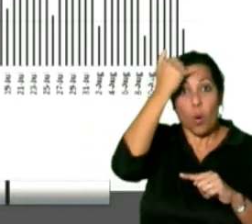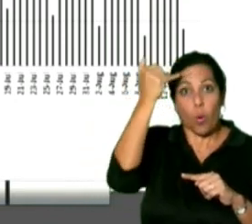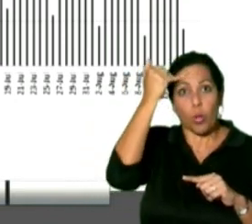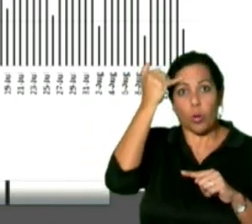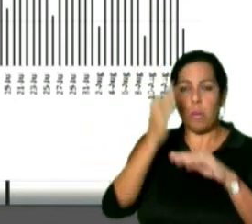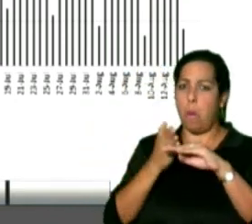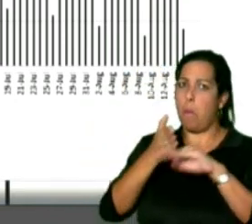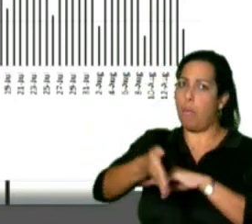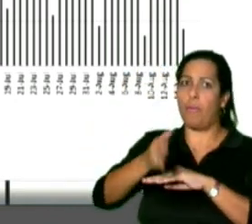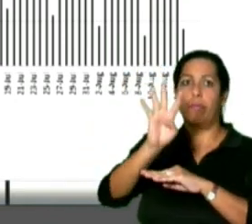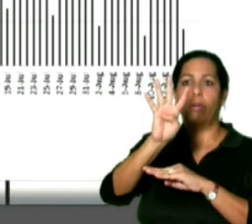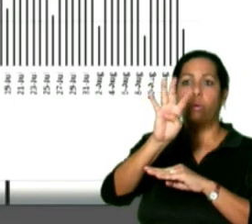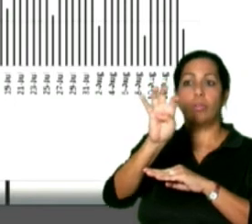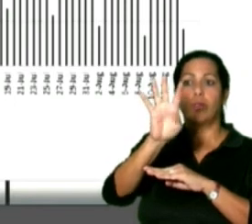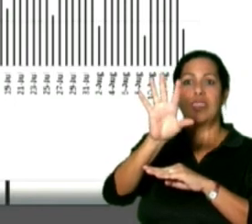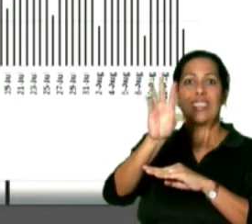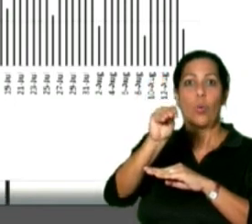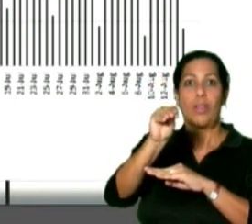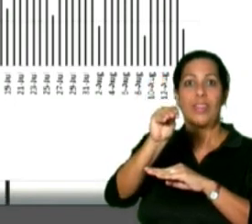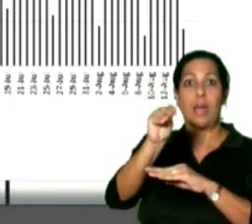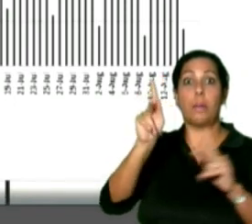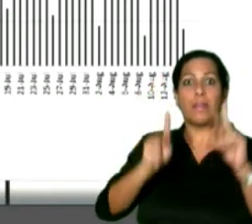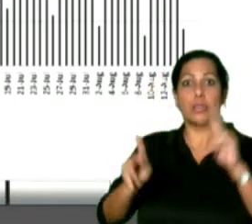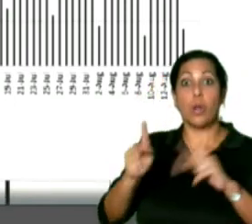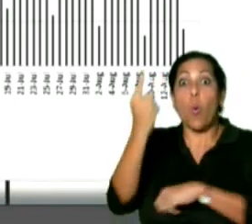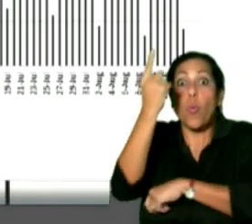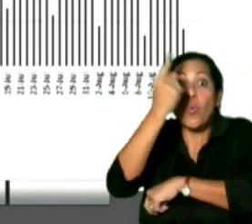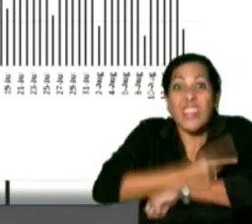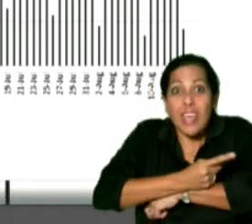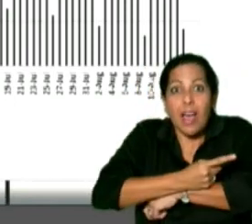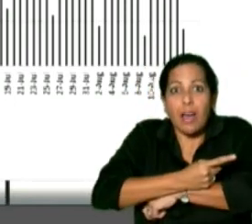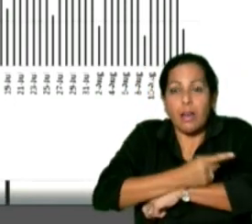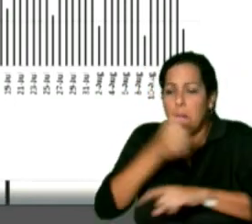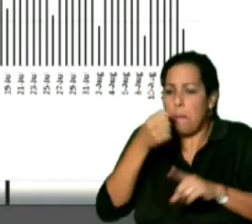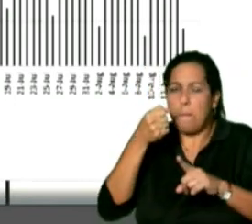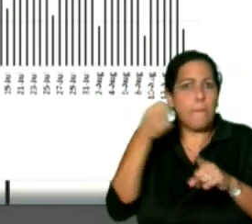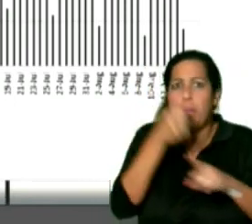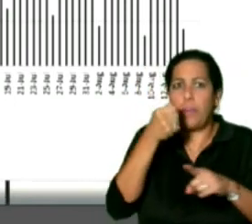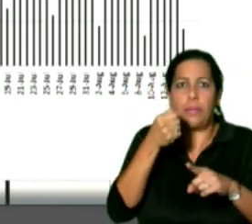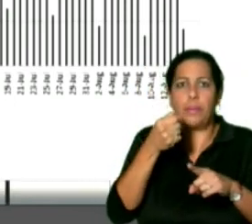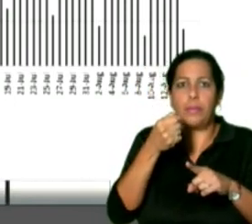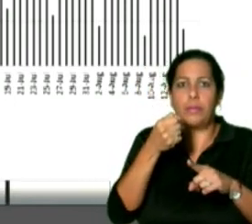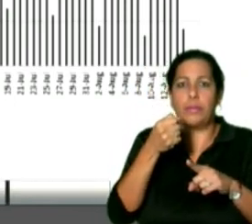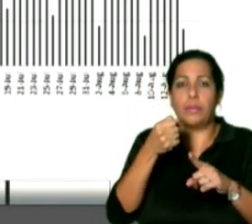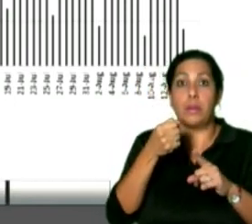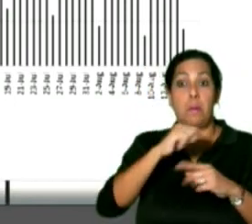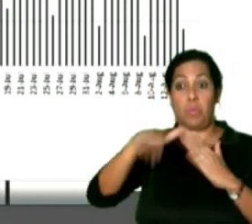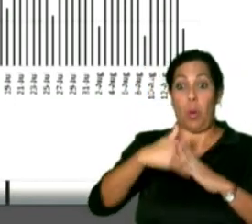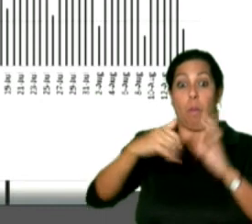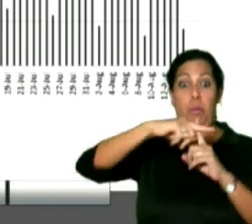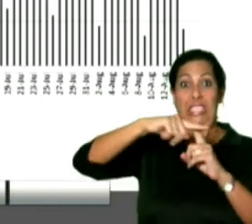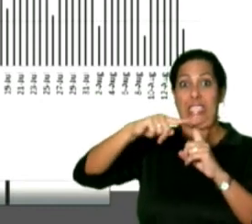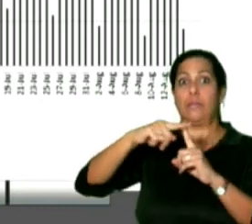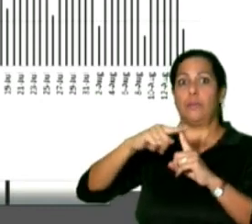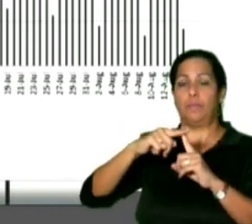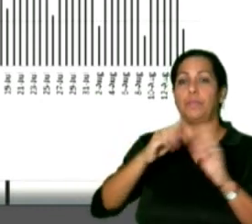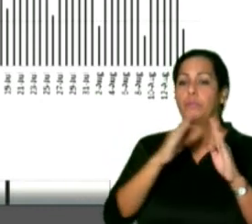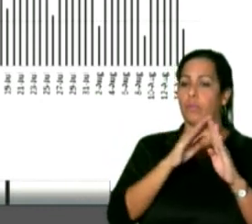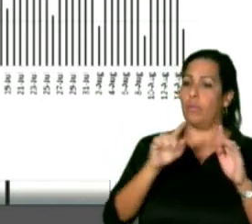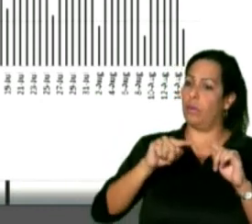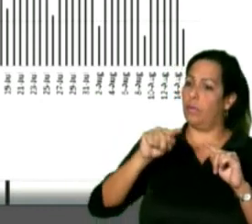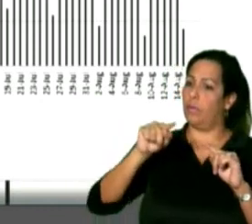los 450 casos en un solo día diagnosticado. Eso está bien seguido, si ven, con el 15 de julio que hay